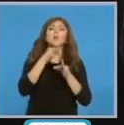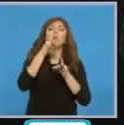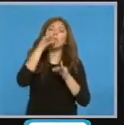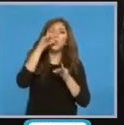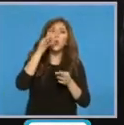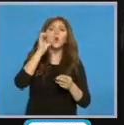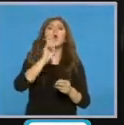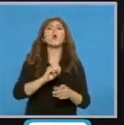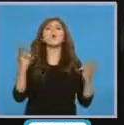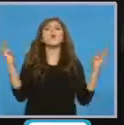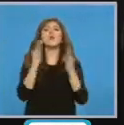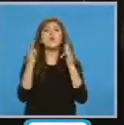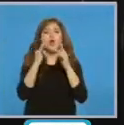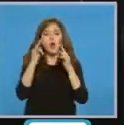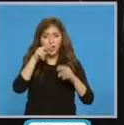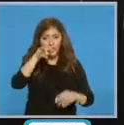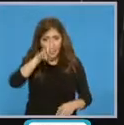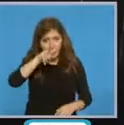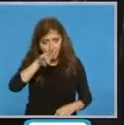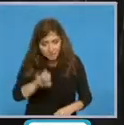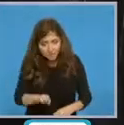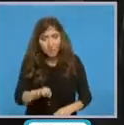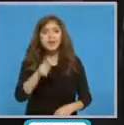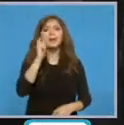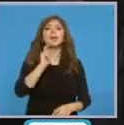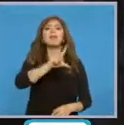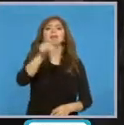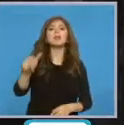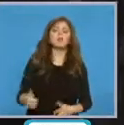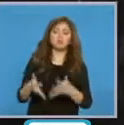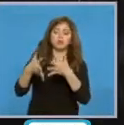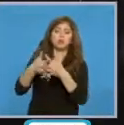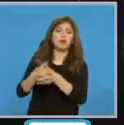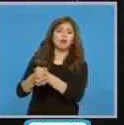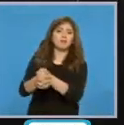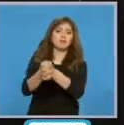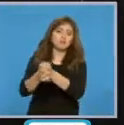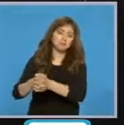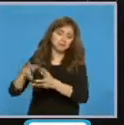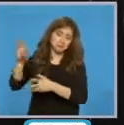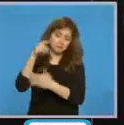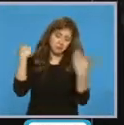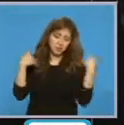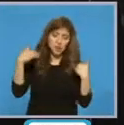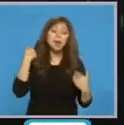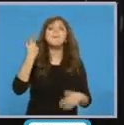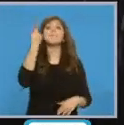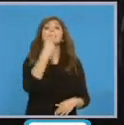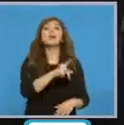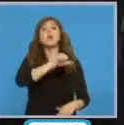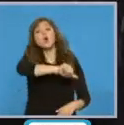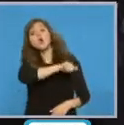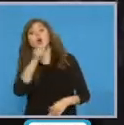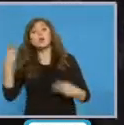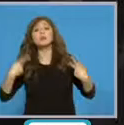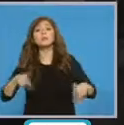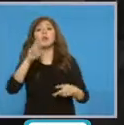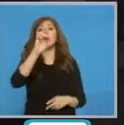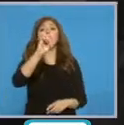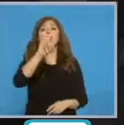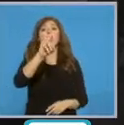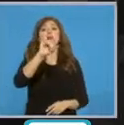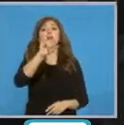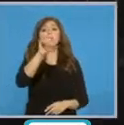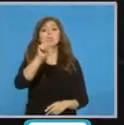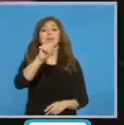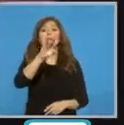una nievecita, Y agarraditos de la mano. eso. No sé si se acuerda la nevería que estaba en Orizaba, la Nueva Italia, que no sé